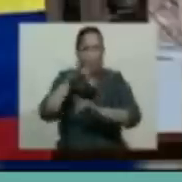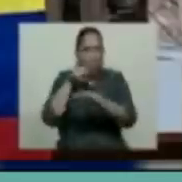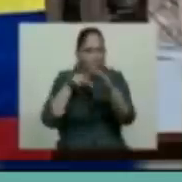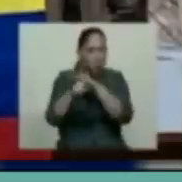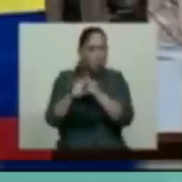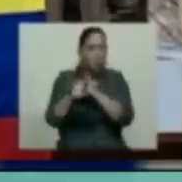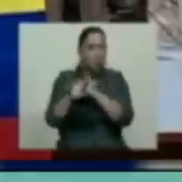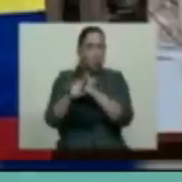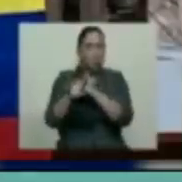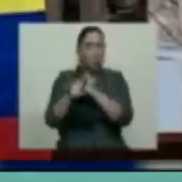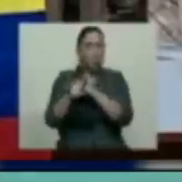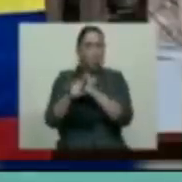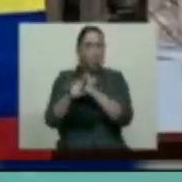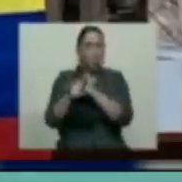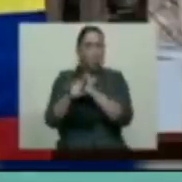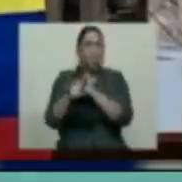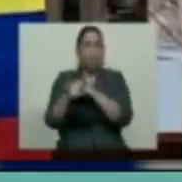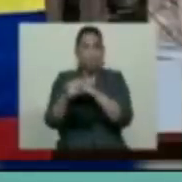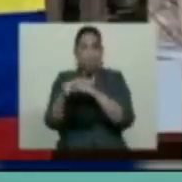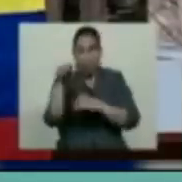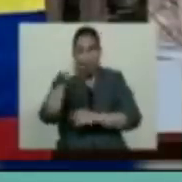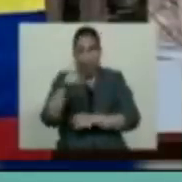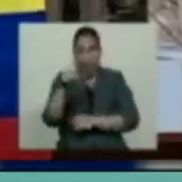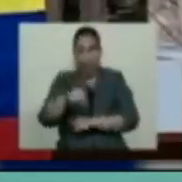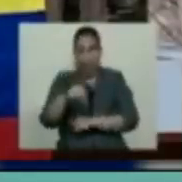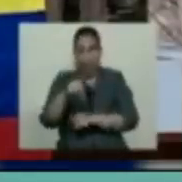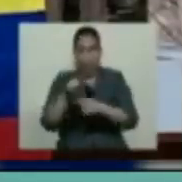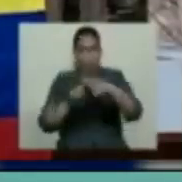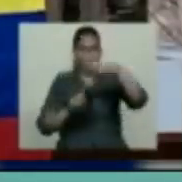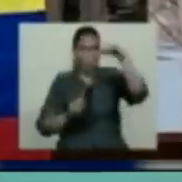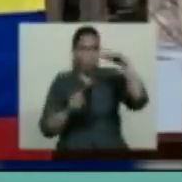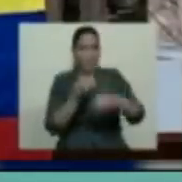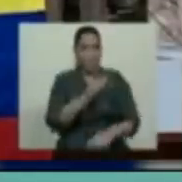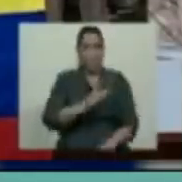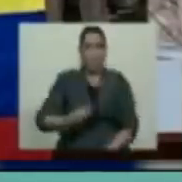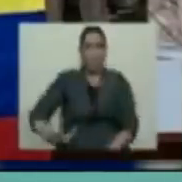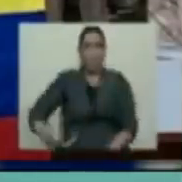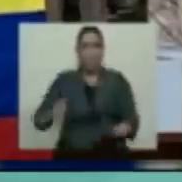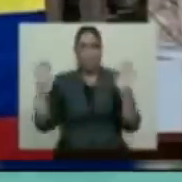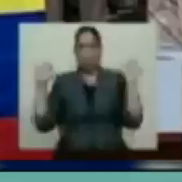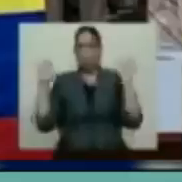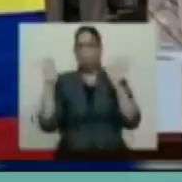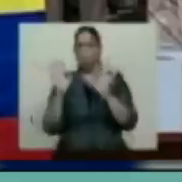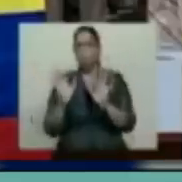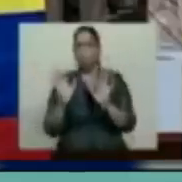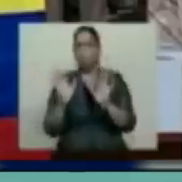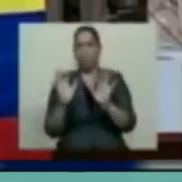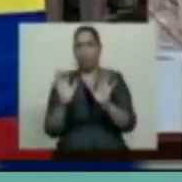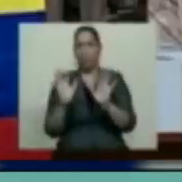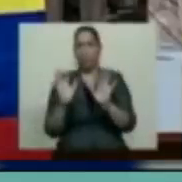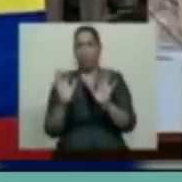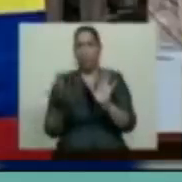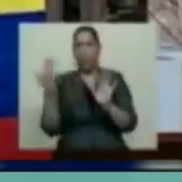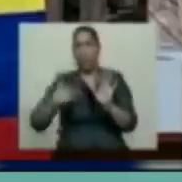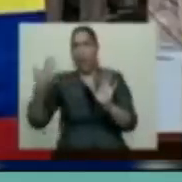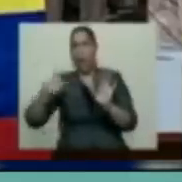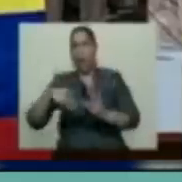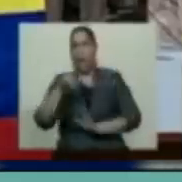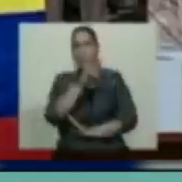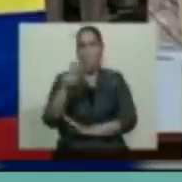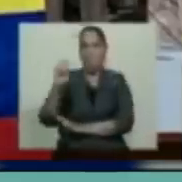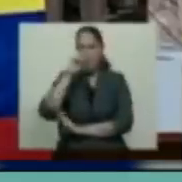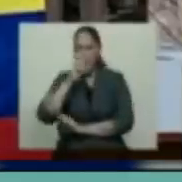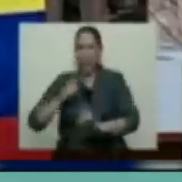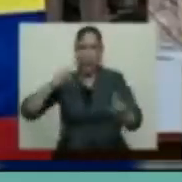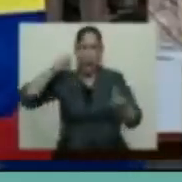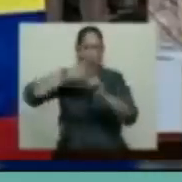vaticano de segundo nivel, pero emisario al fin. Claro, es un reconocimiento. Lo que el Vaticano salió a decir después es que